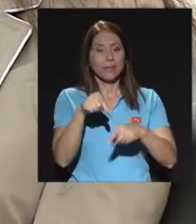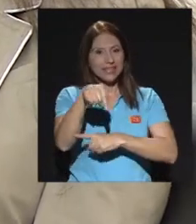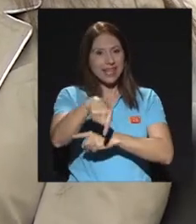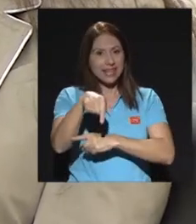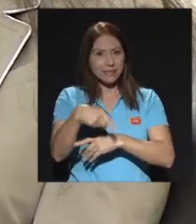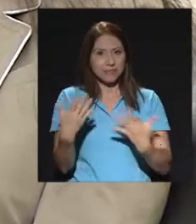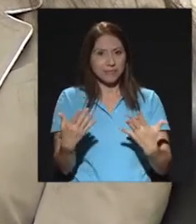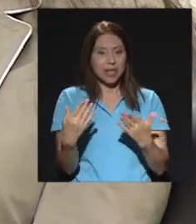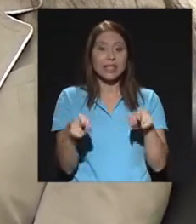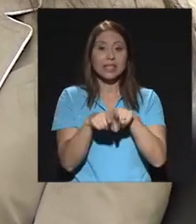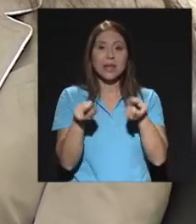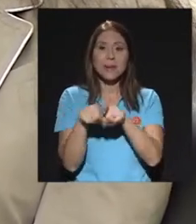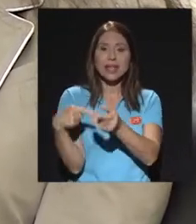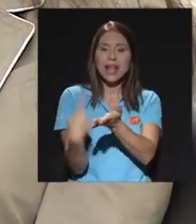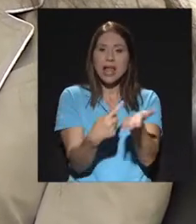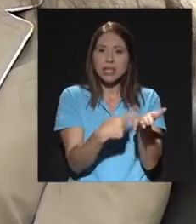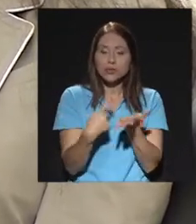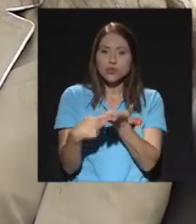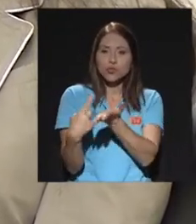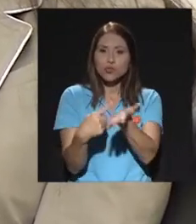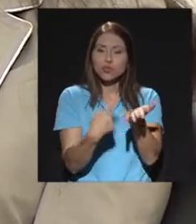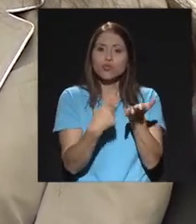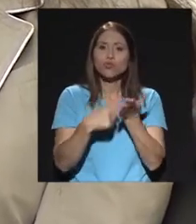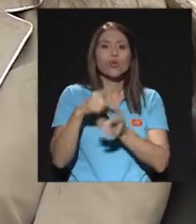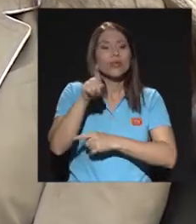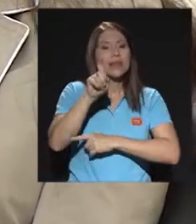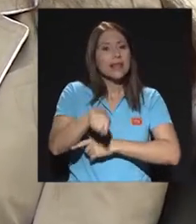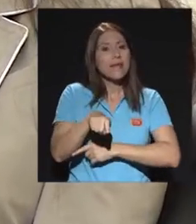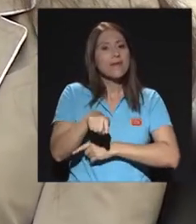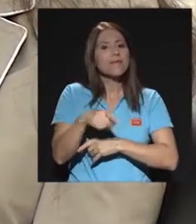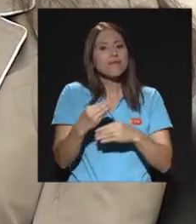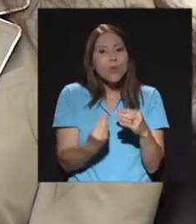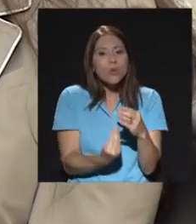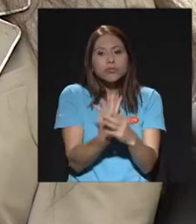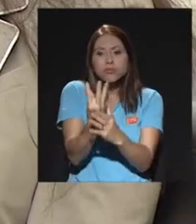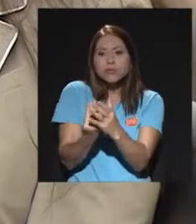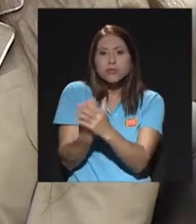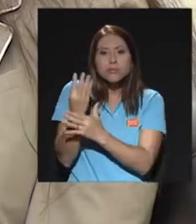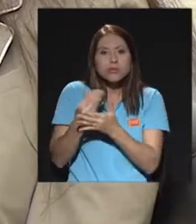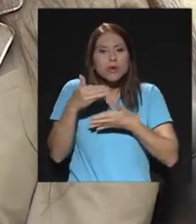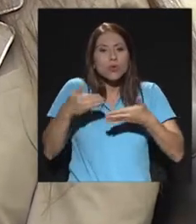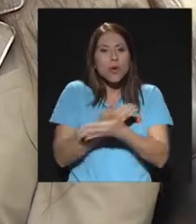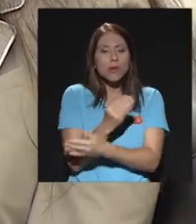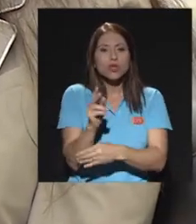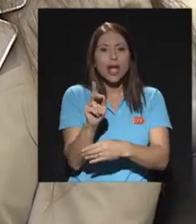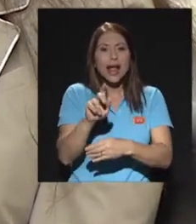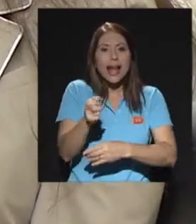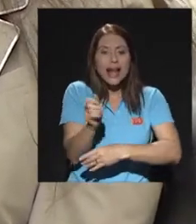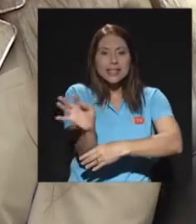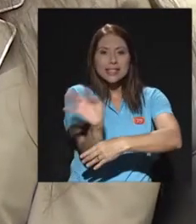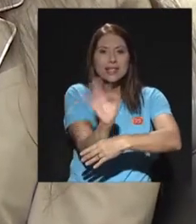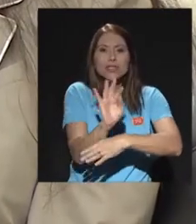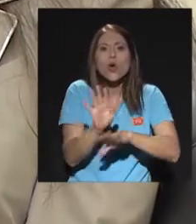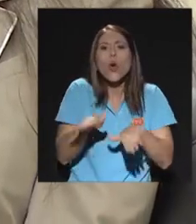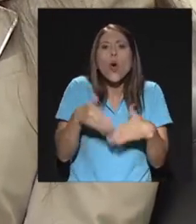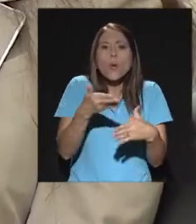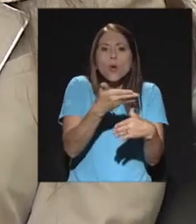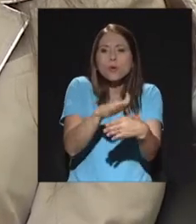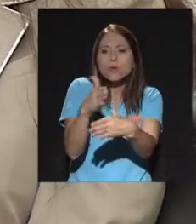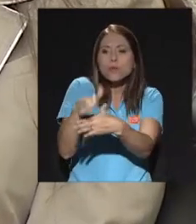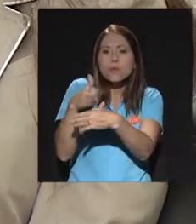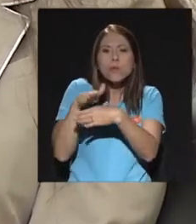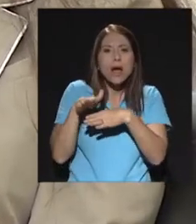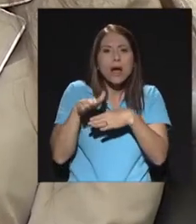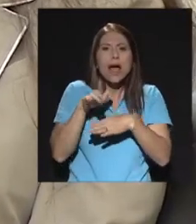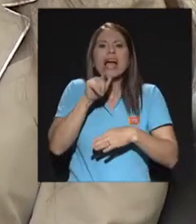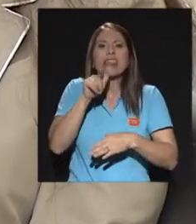que la discusión también debe pasar por esa generación de nuevos canales, cómo se distribuirían, hacia quiénes, quiénes